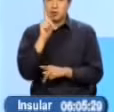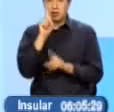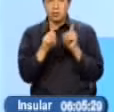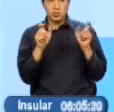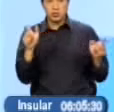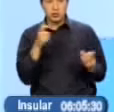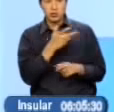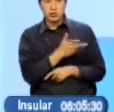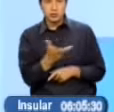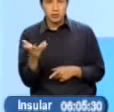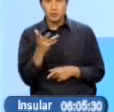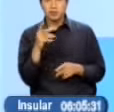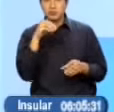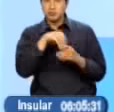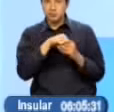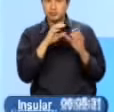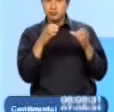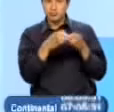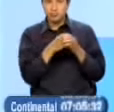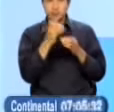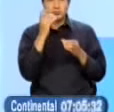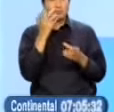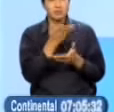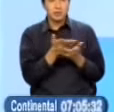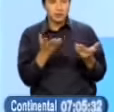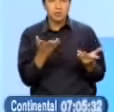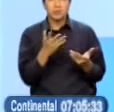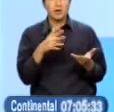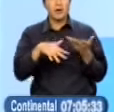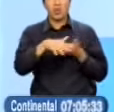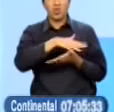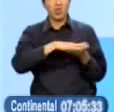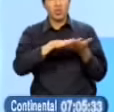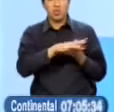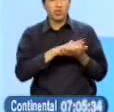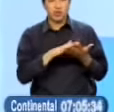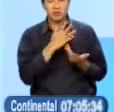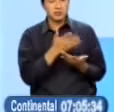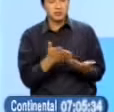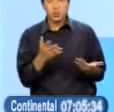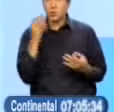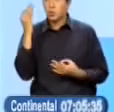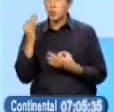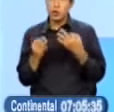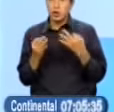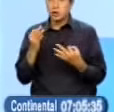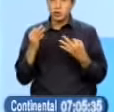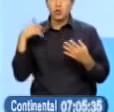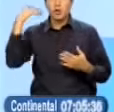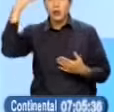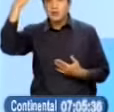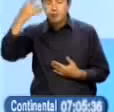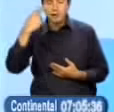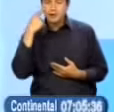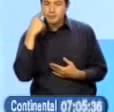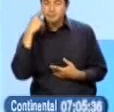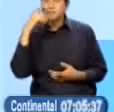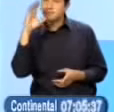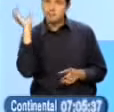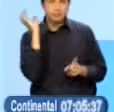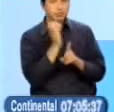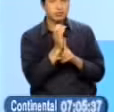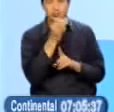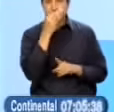involucrados en estas estas fechorías en esta pantomima que creo que el juicio de la historia será muy duro con ellos no incluso